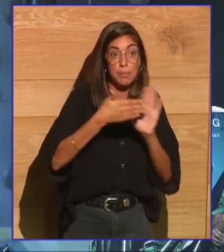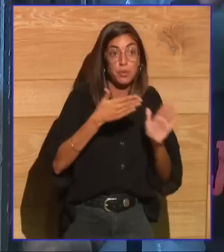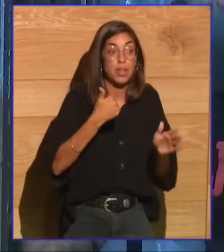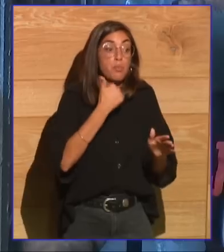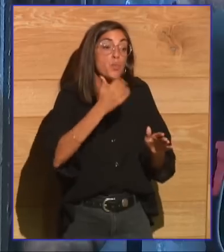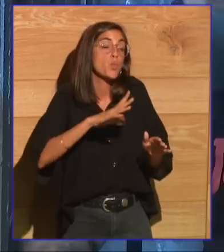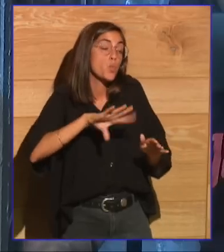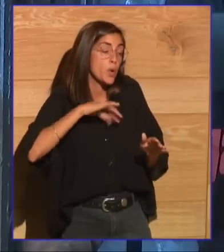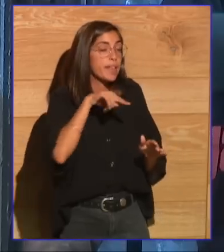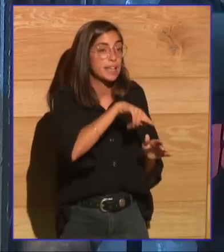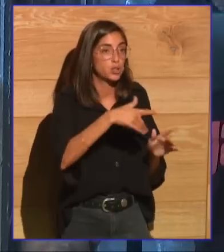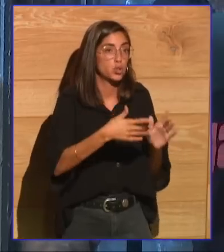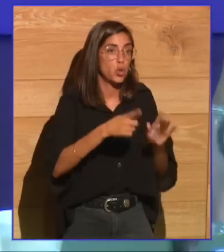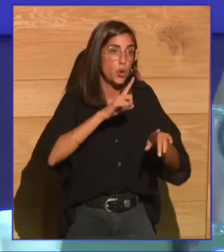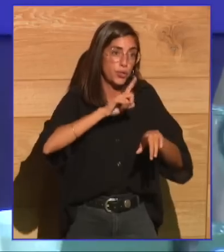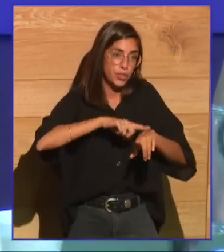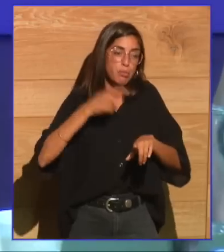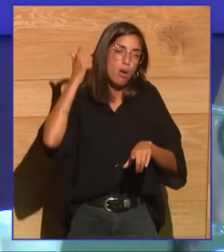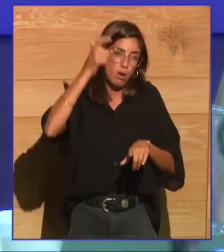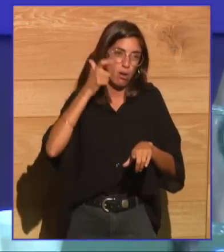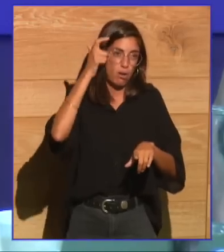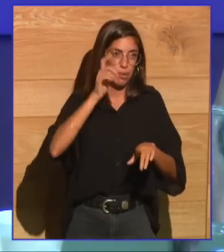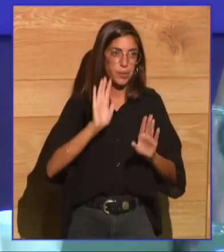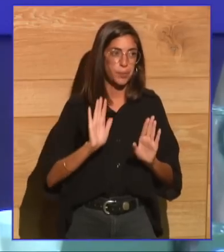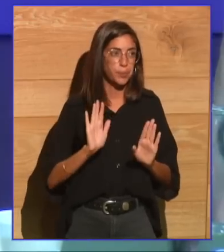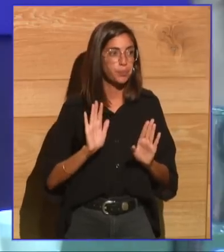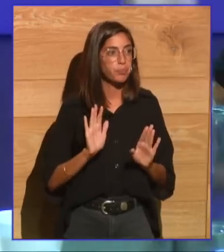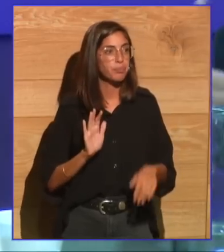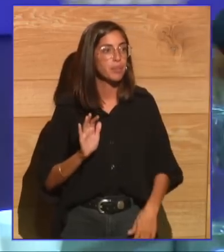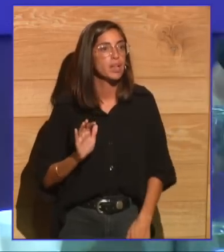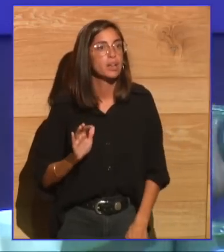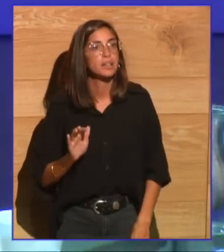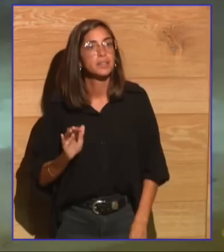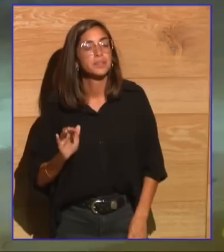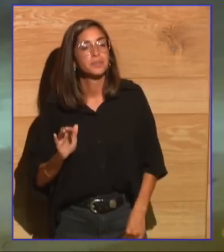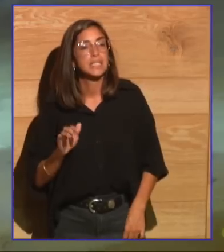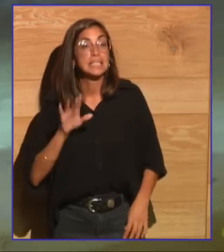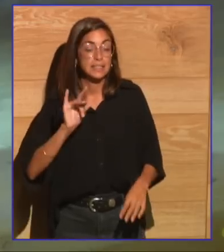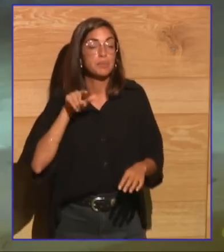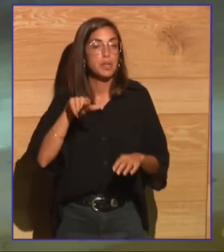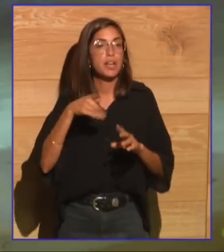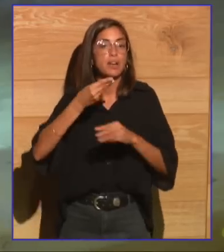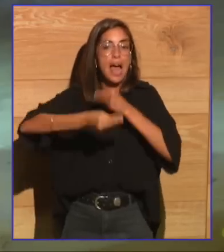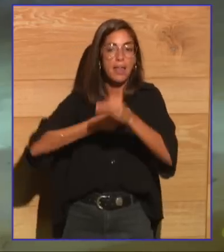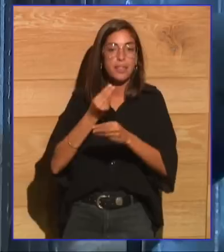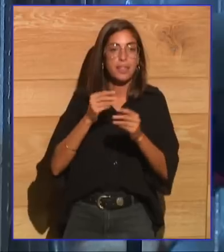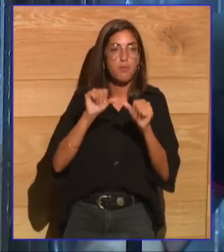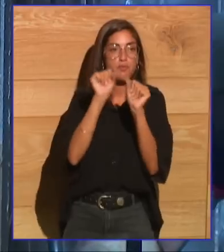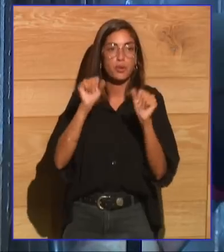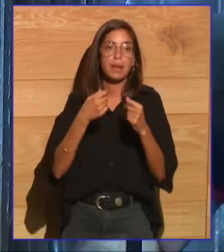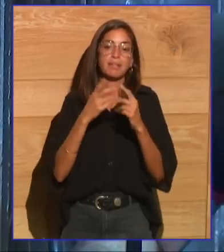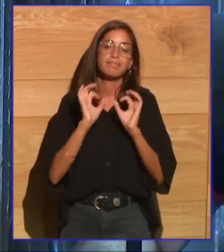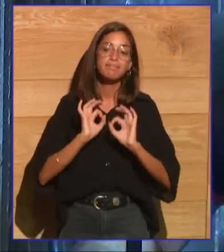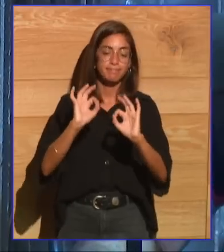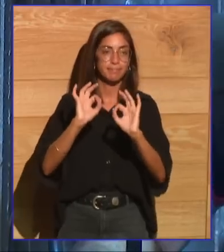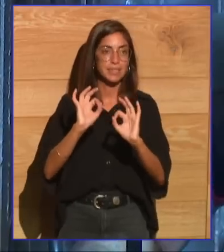por el genio una cosa muy gorda por lo que estás contando algo de lo que hace negocio con un sentido determinado hay un claro en el bosque no y entonces